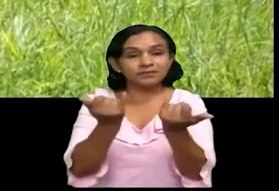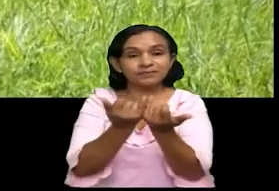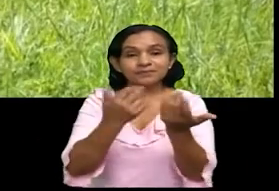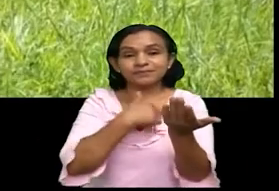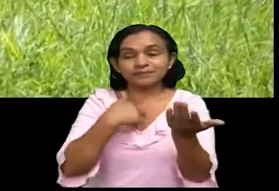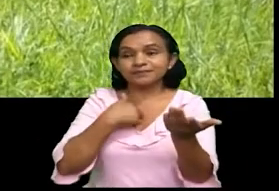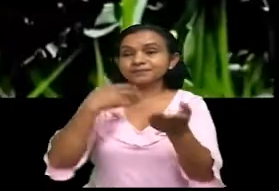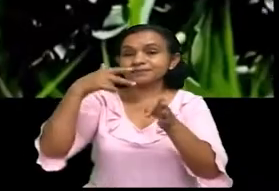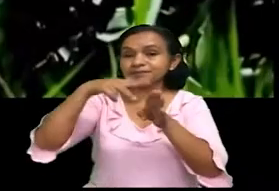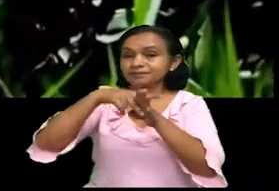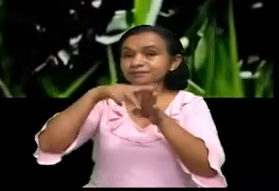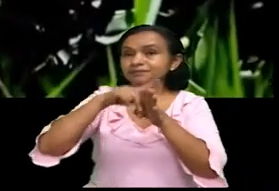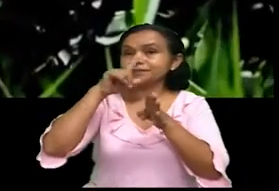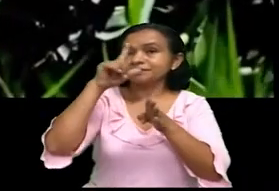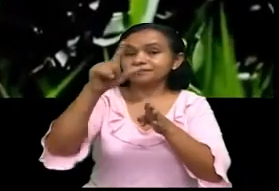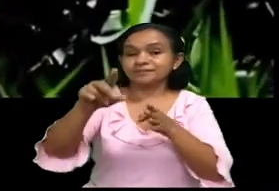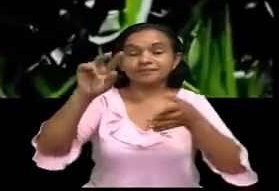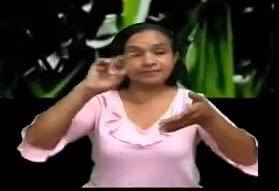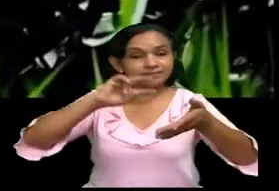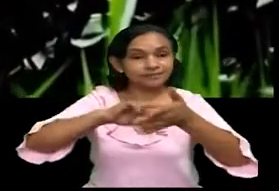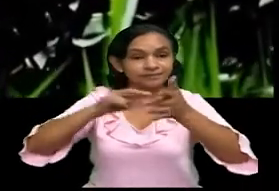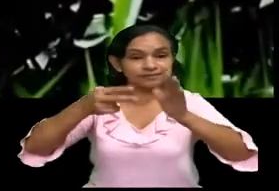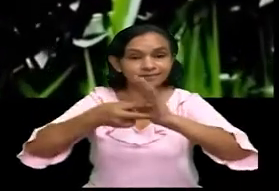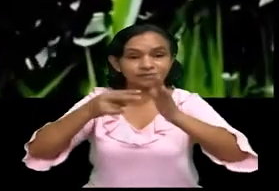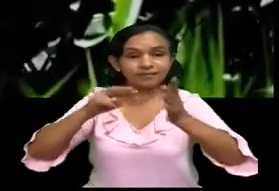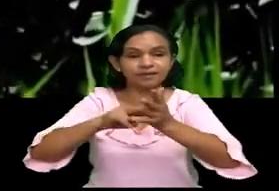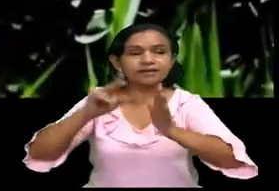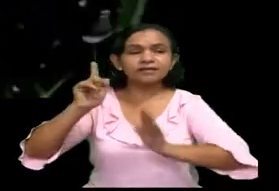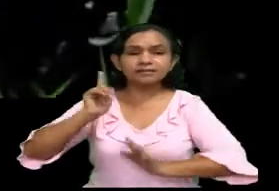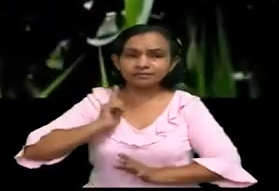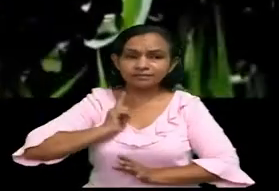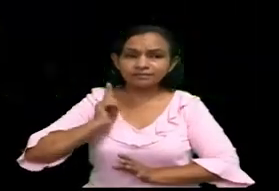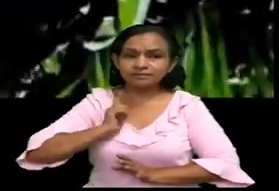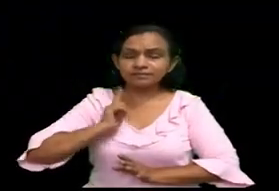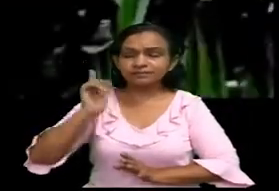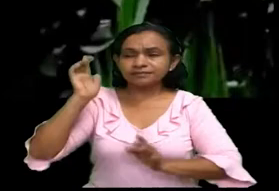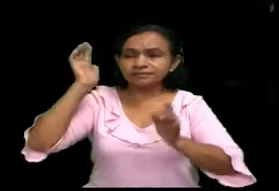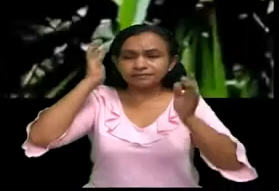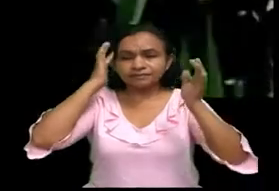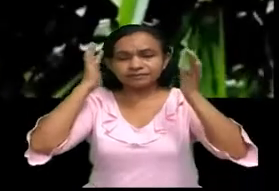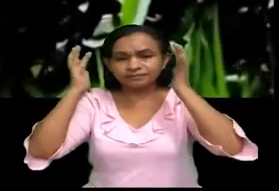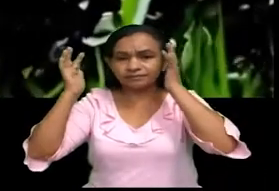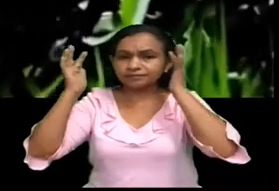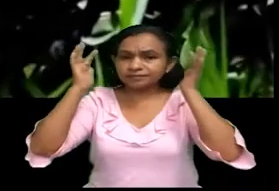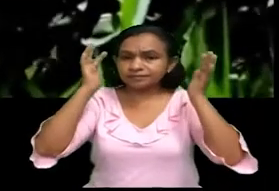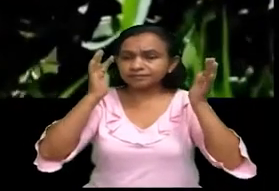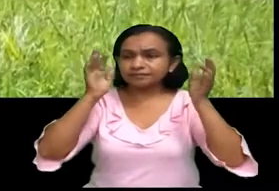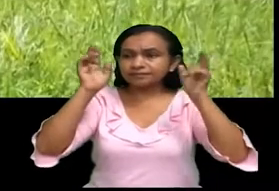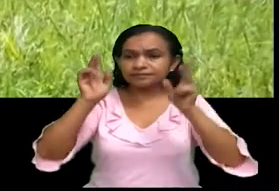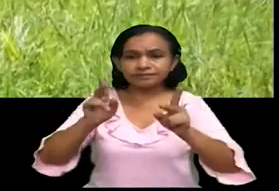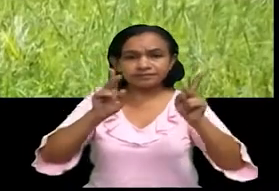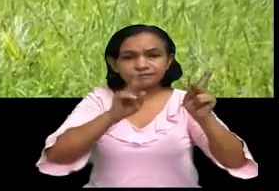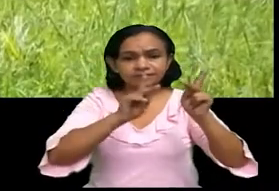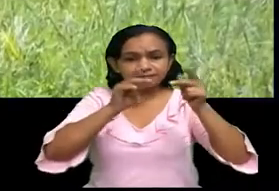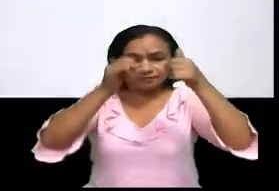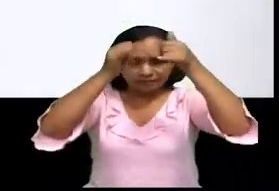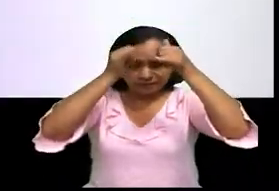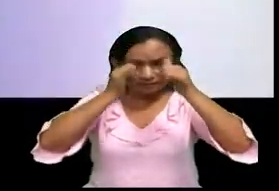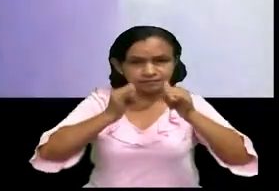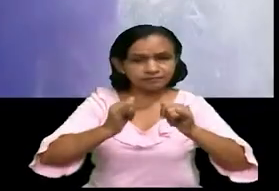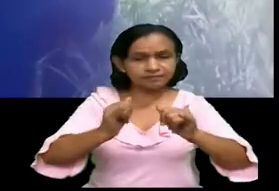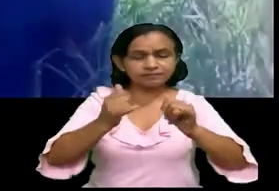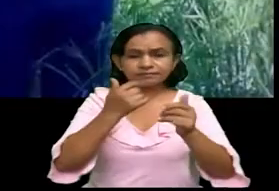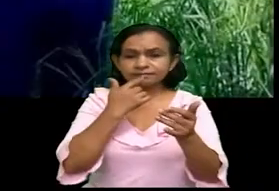finca. Entonces, en ese sentido, ha existido ya una preocupación de los ganaderos a nivel nacional